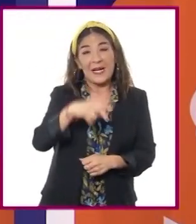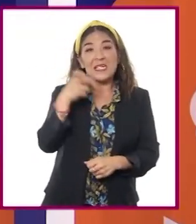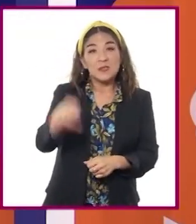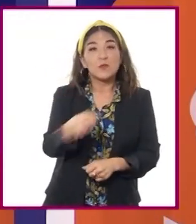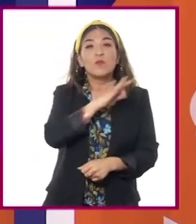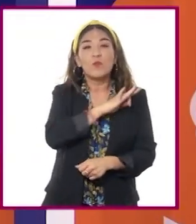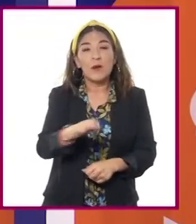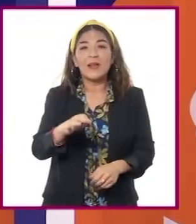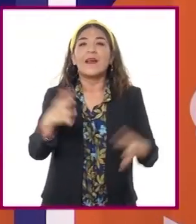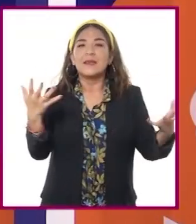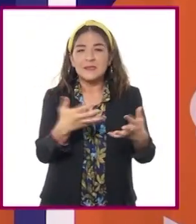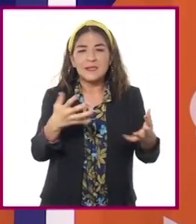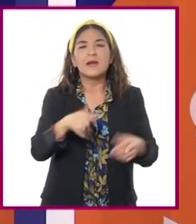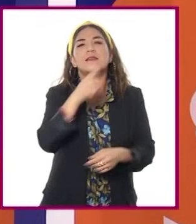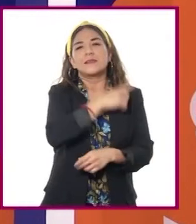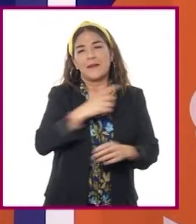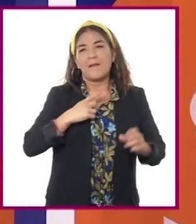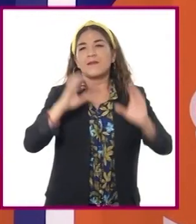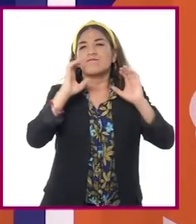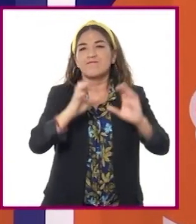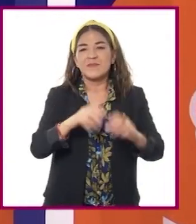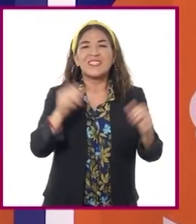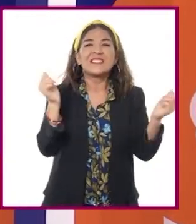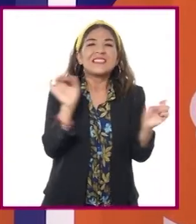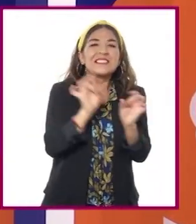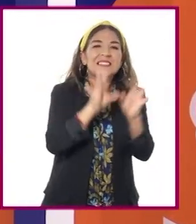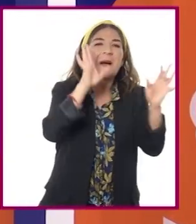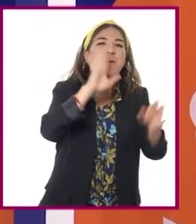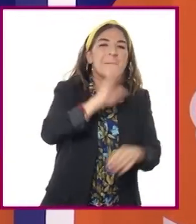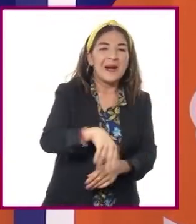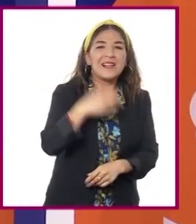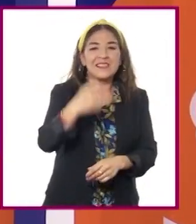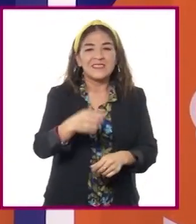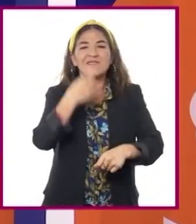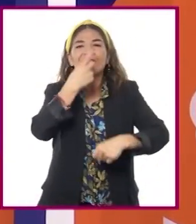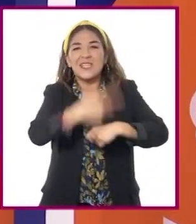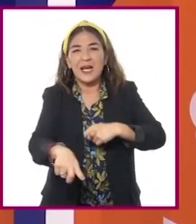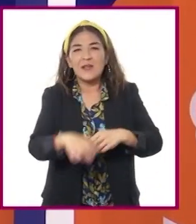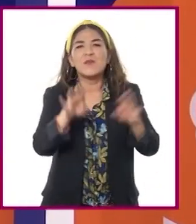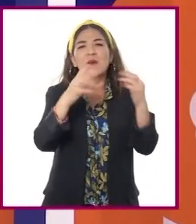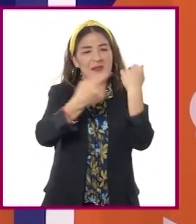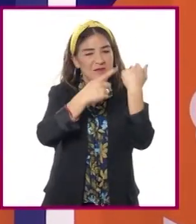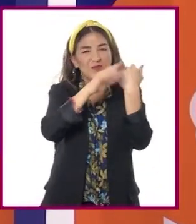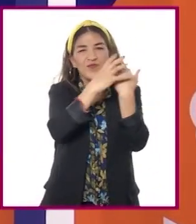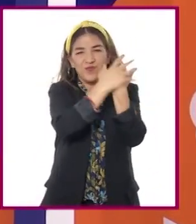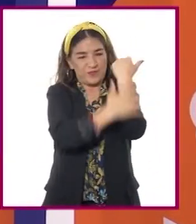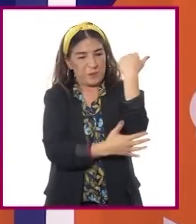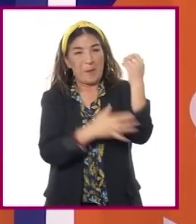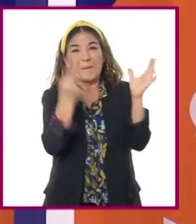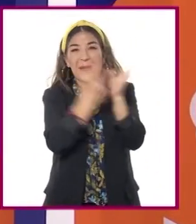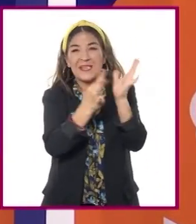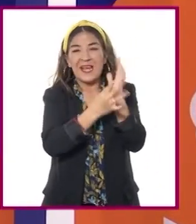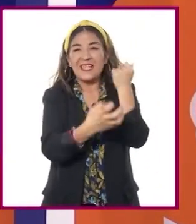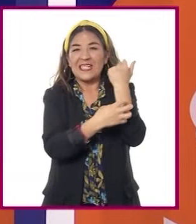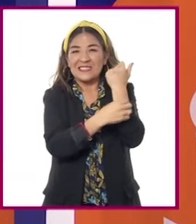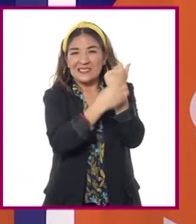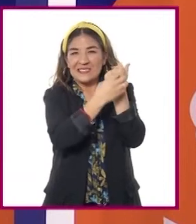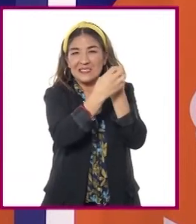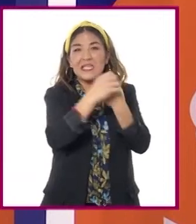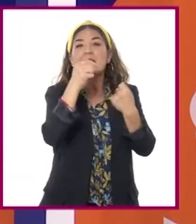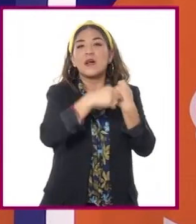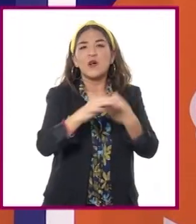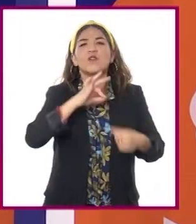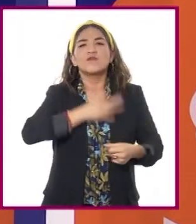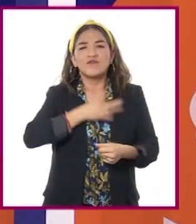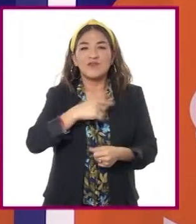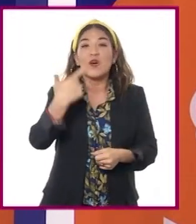sea eficiente, hay que tener cuidado con las imperfecciones, defectos o poros en las estructuras metálicas, ya que el oxígeno